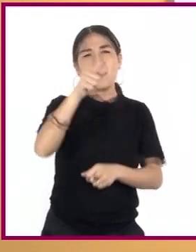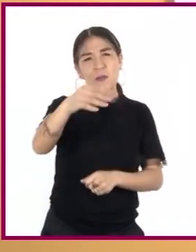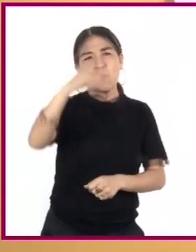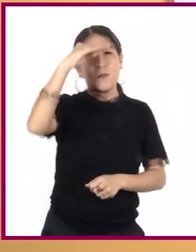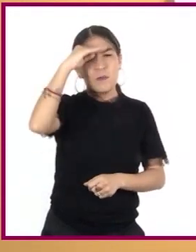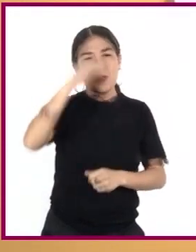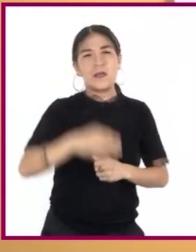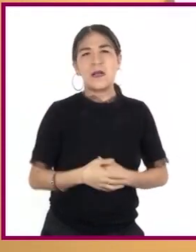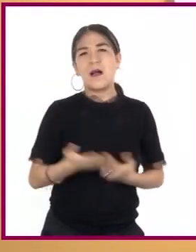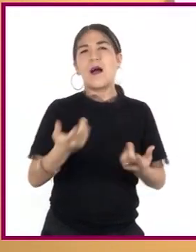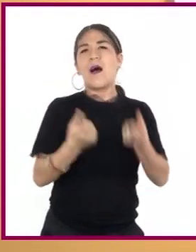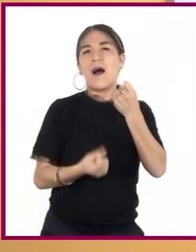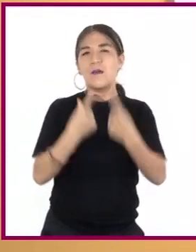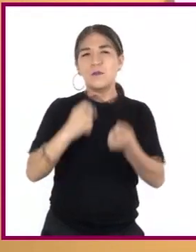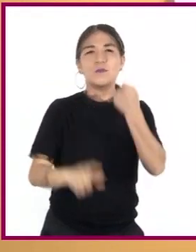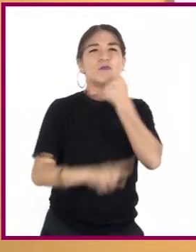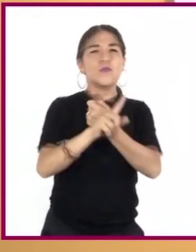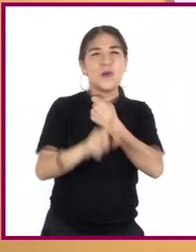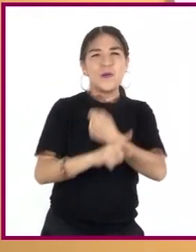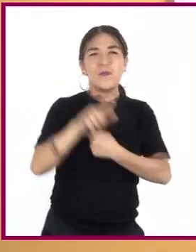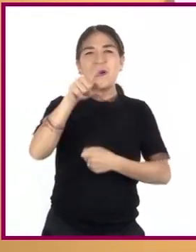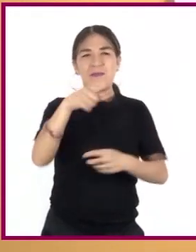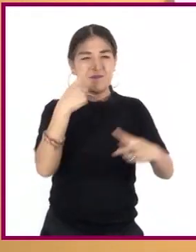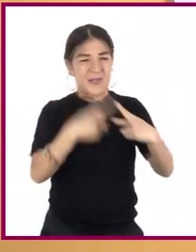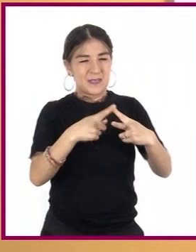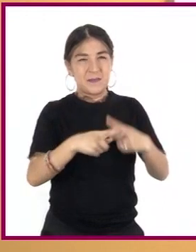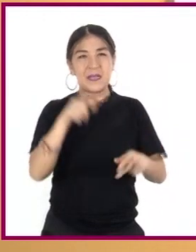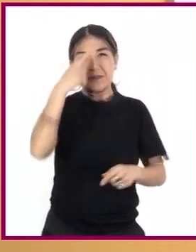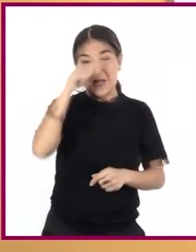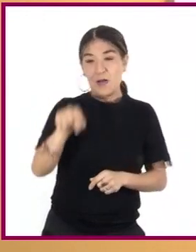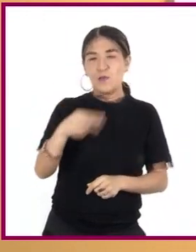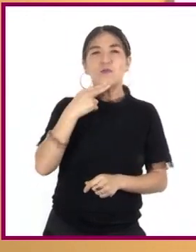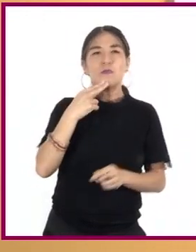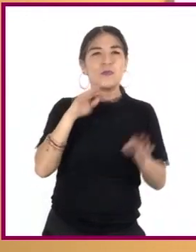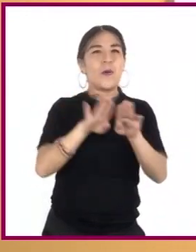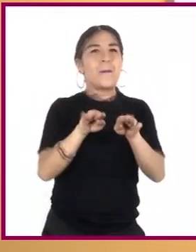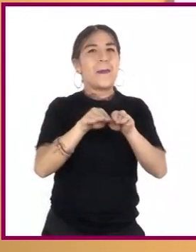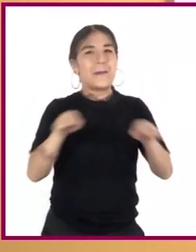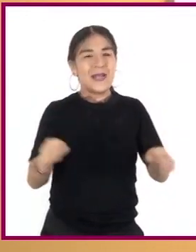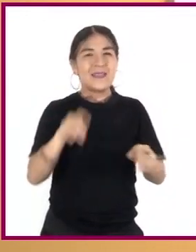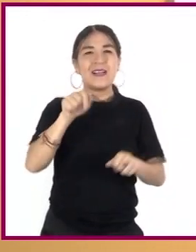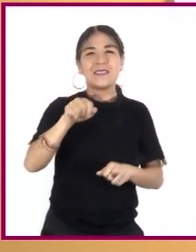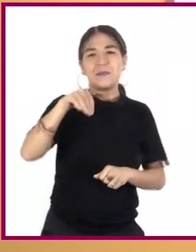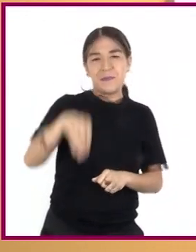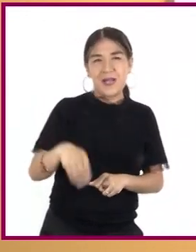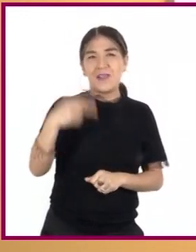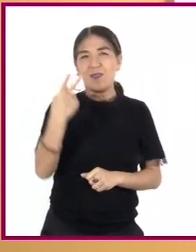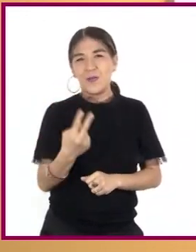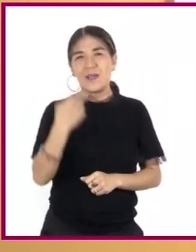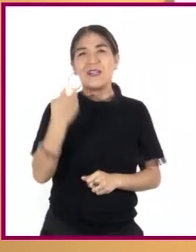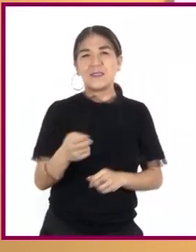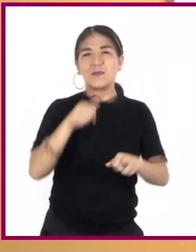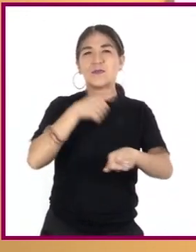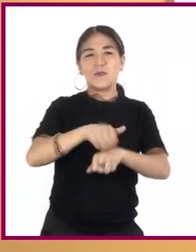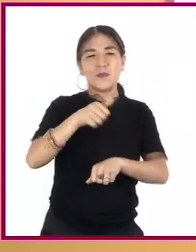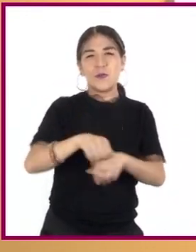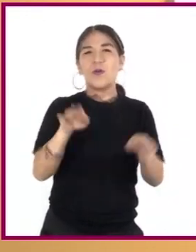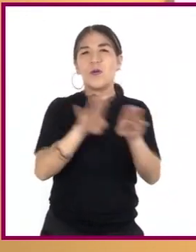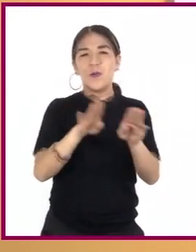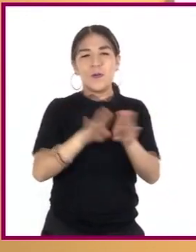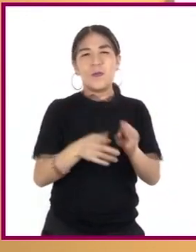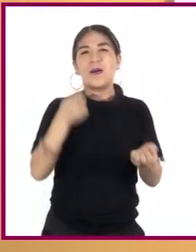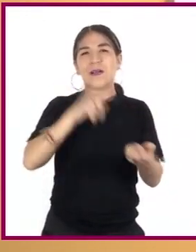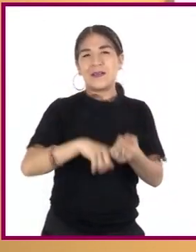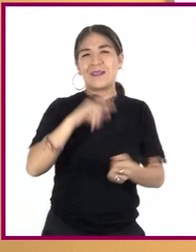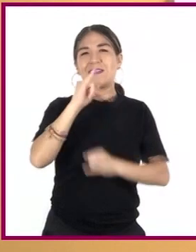pensar en algunas situaciones problemáticas cuya resolución necesita realizar conversiones entre las unidades de longitud